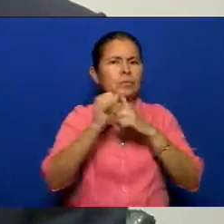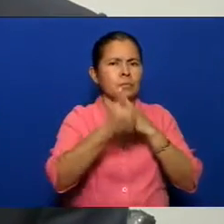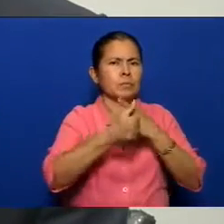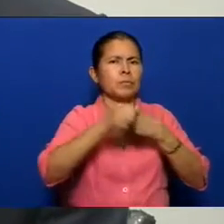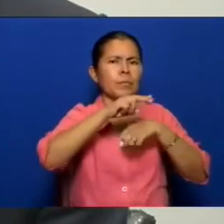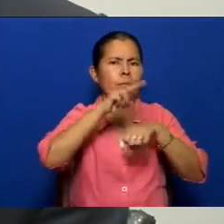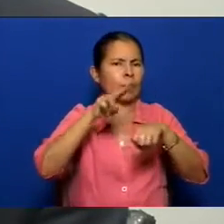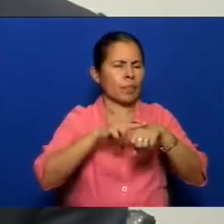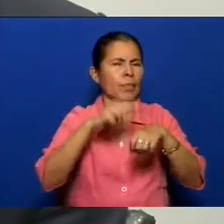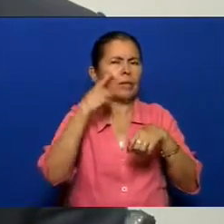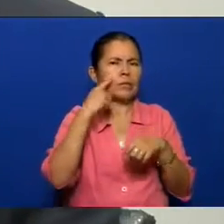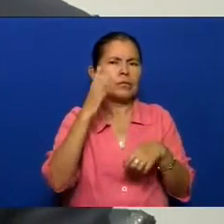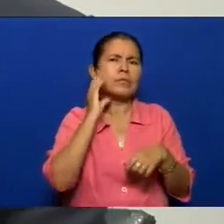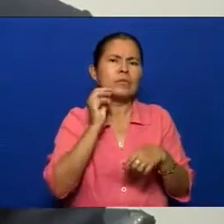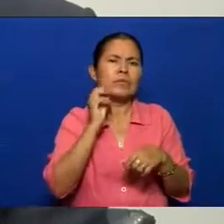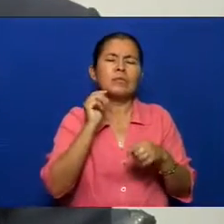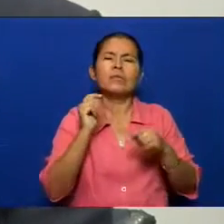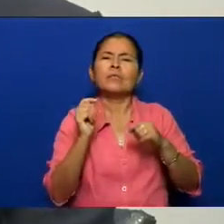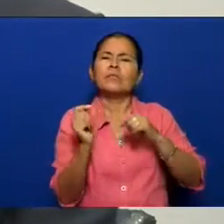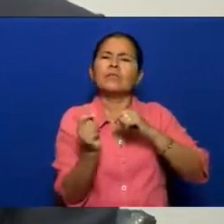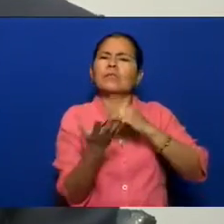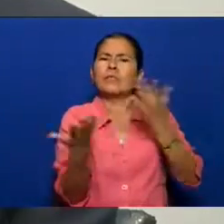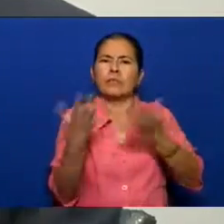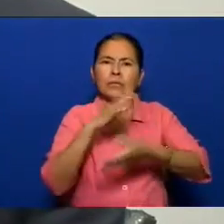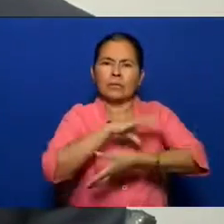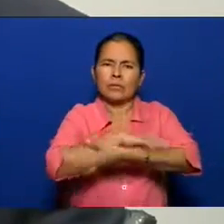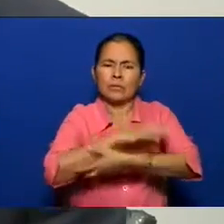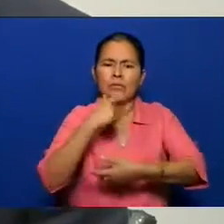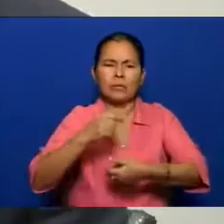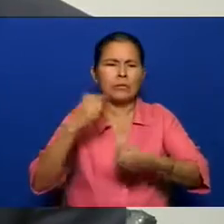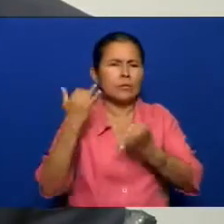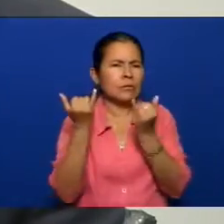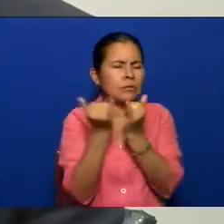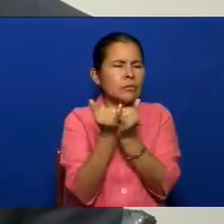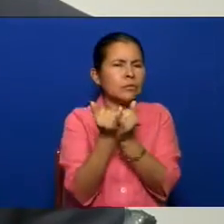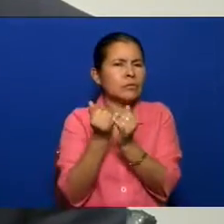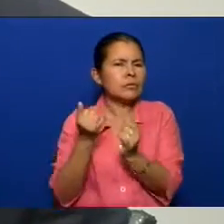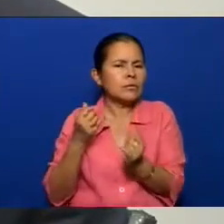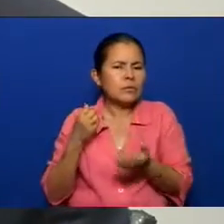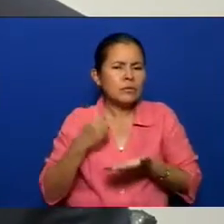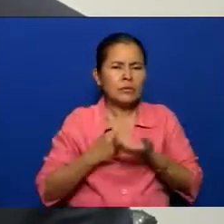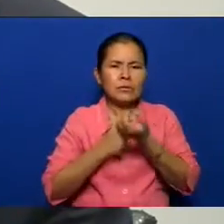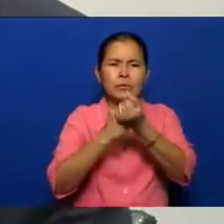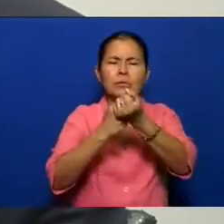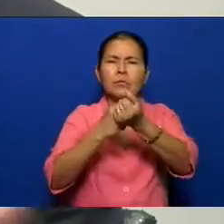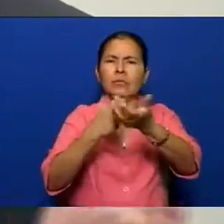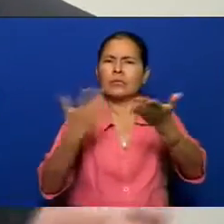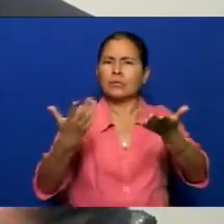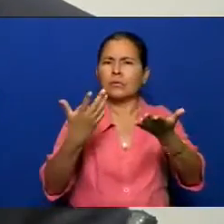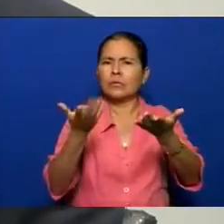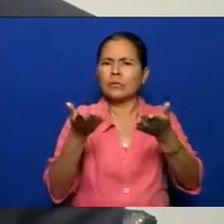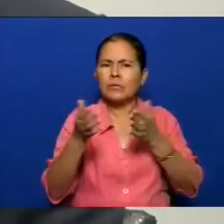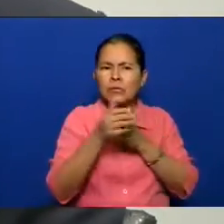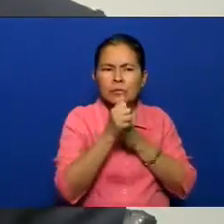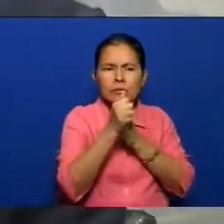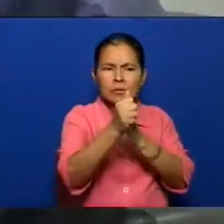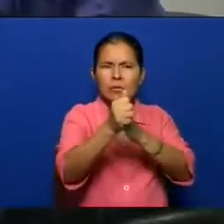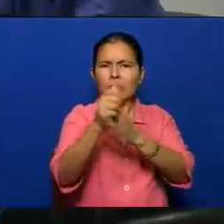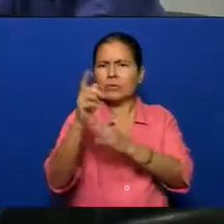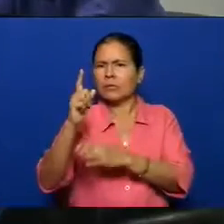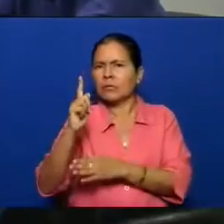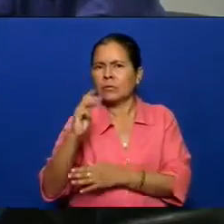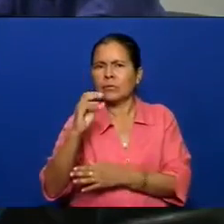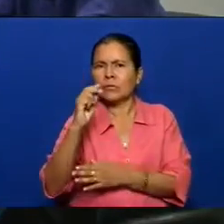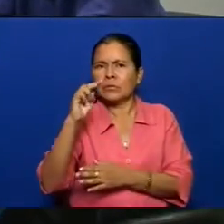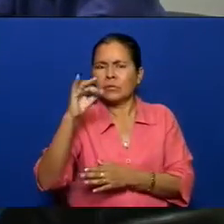Entonces, el rol de la cooperación internacional es precisamente aportar técnicamente. Acaba de mencionar el